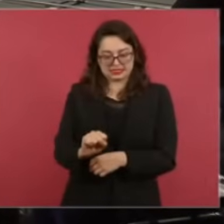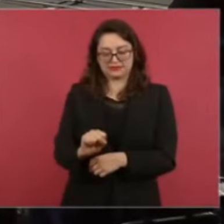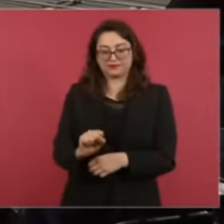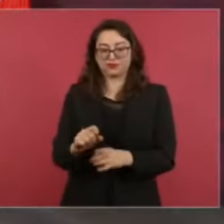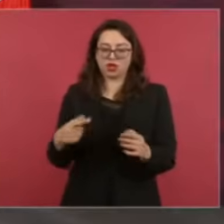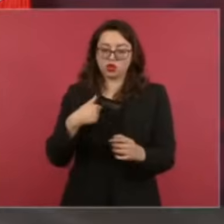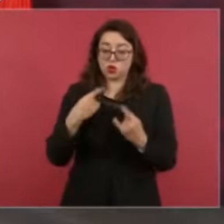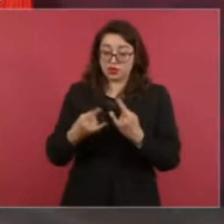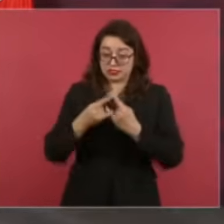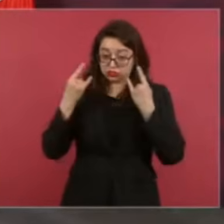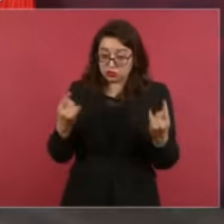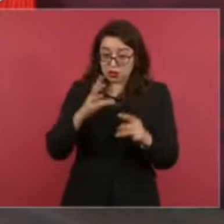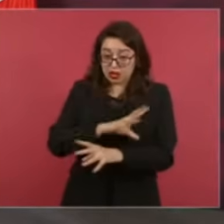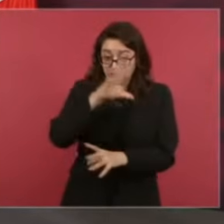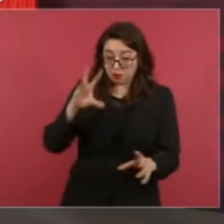ustedes